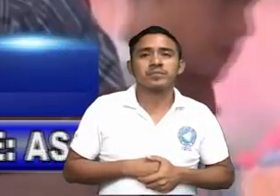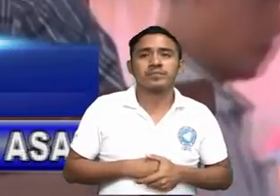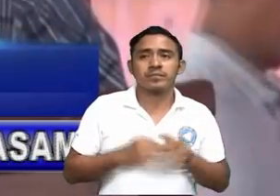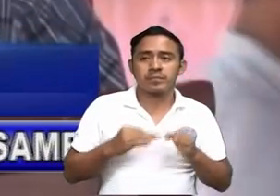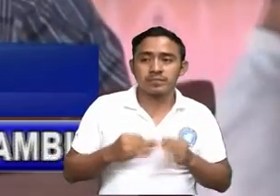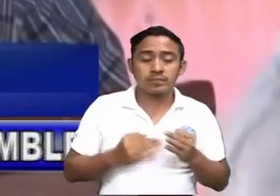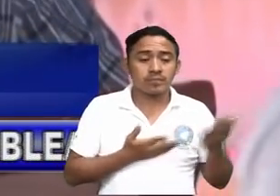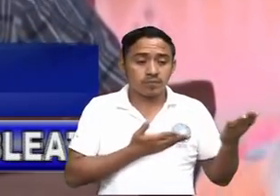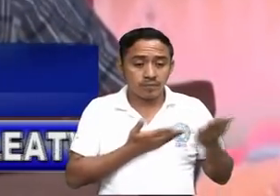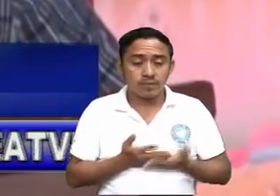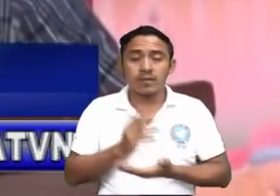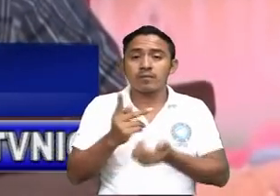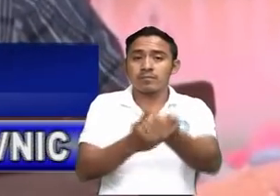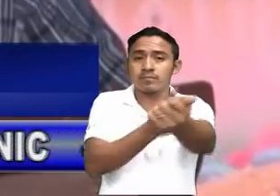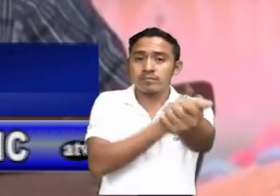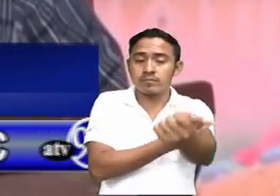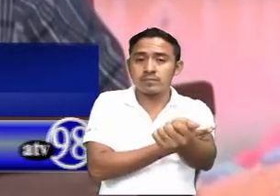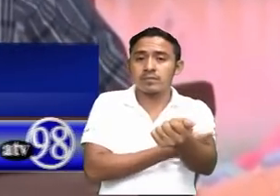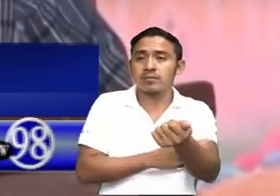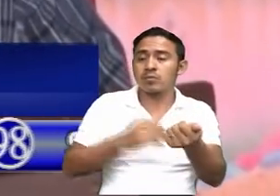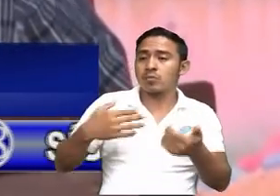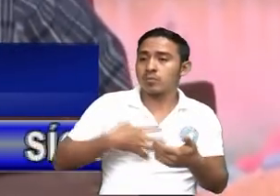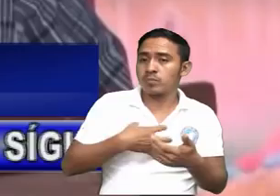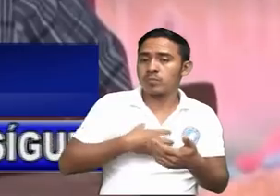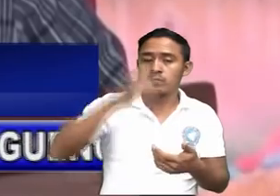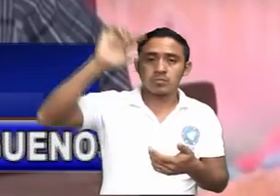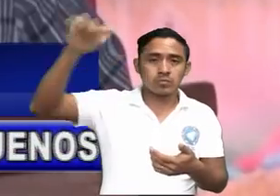recibiendo el proyecto de nuestro gobierno.